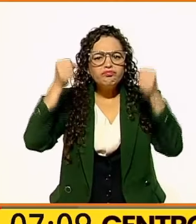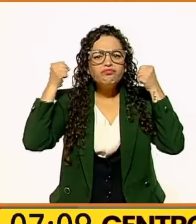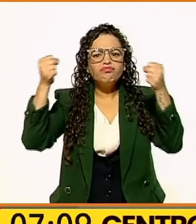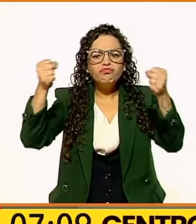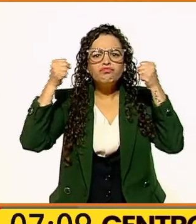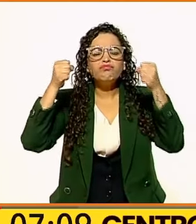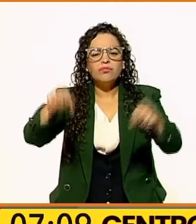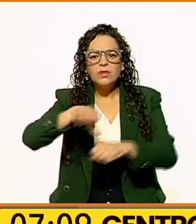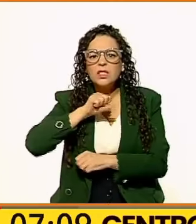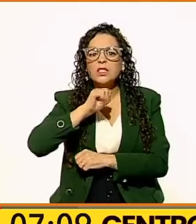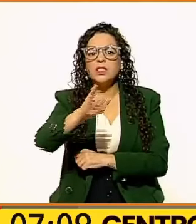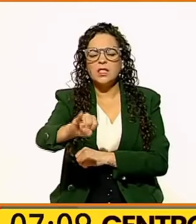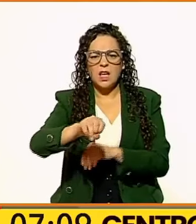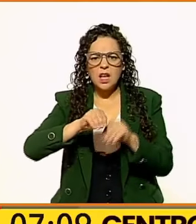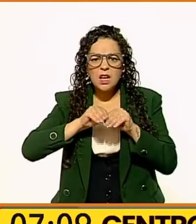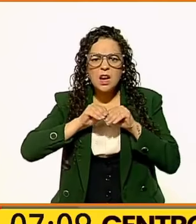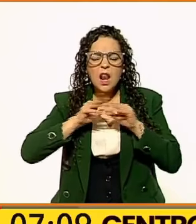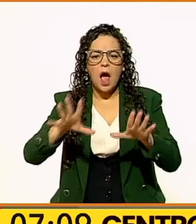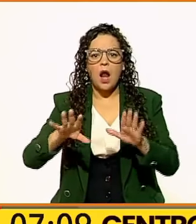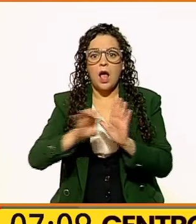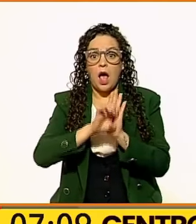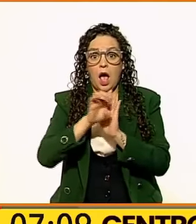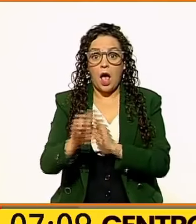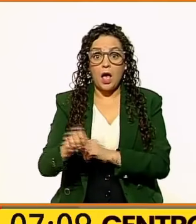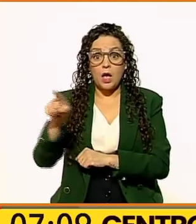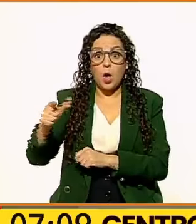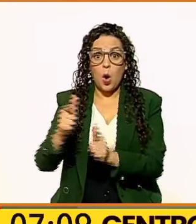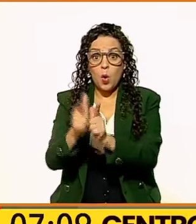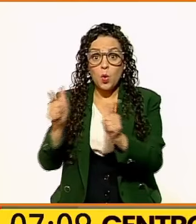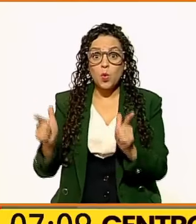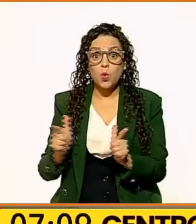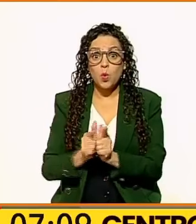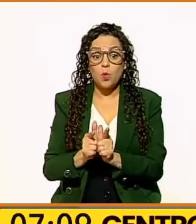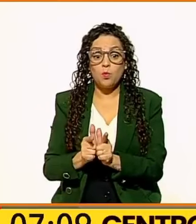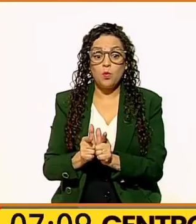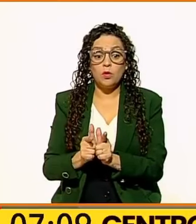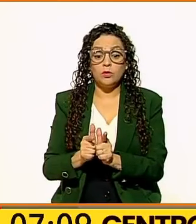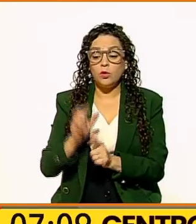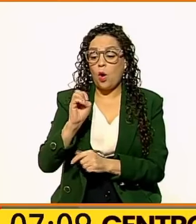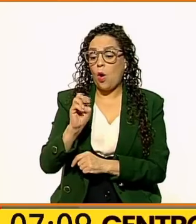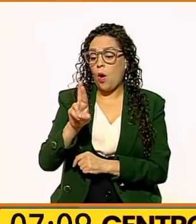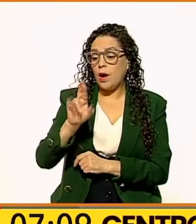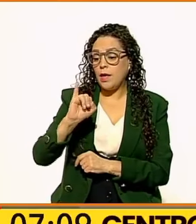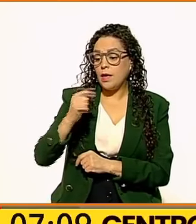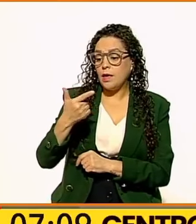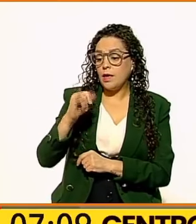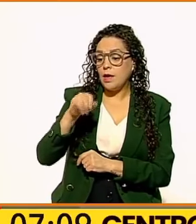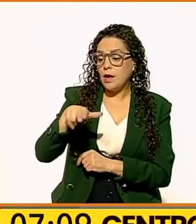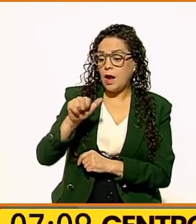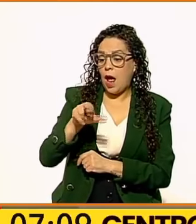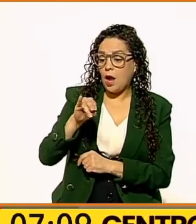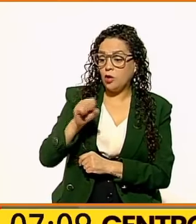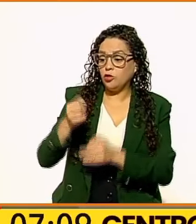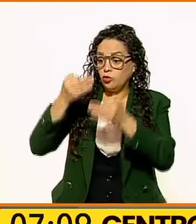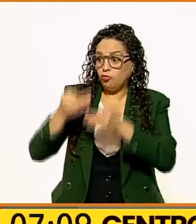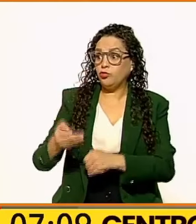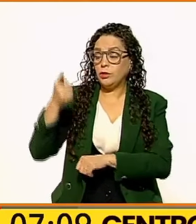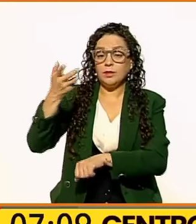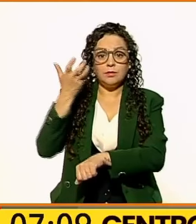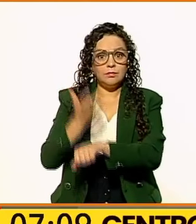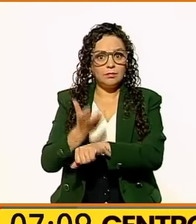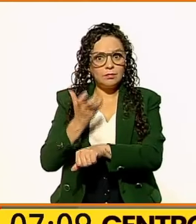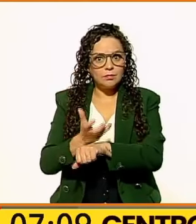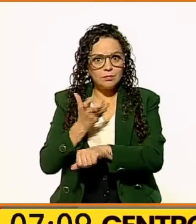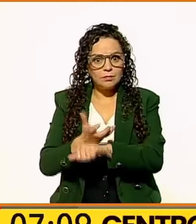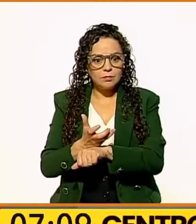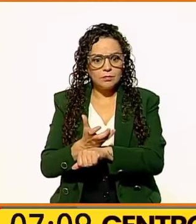algunos otros grupos, como grupos originarios de Estados Unidos, que también salen a las calles a protestar contra pues estos